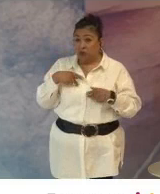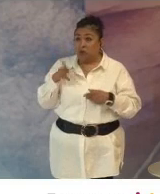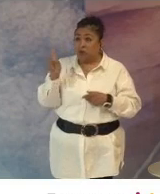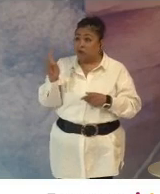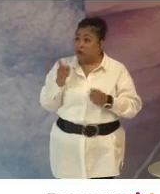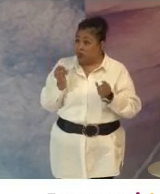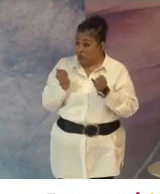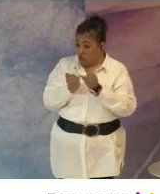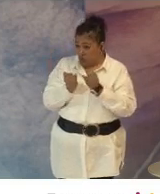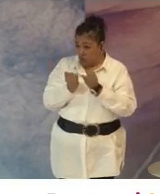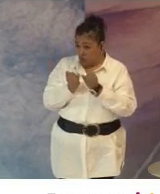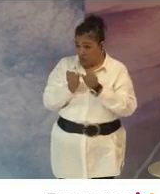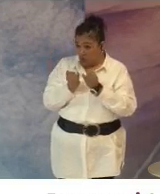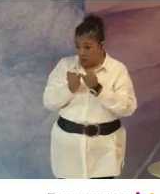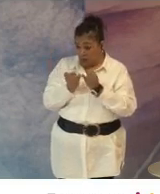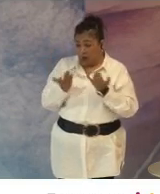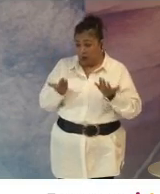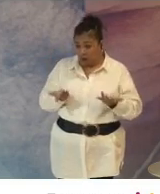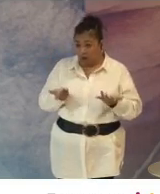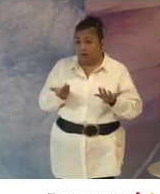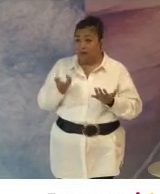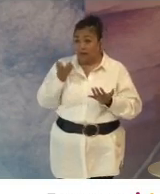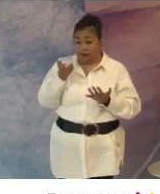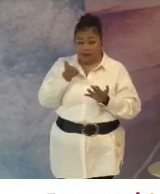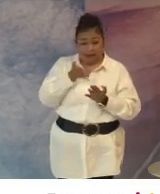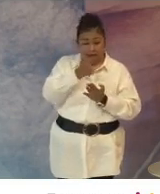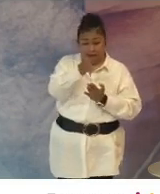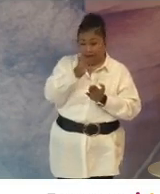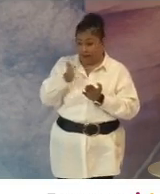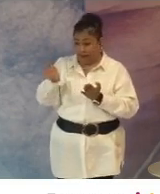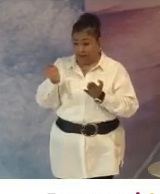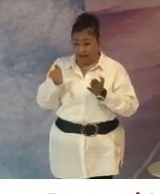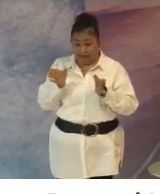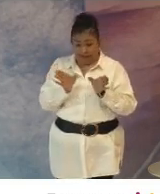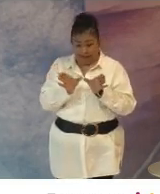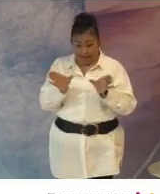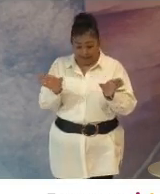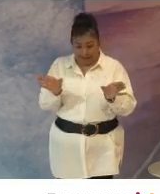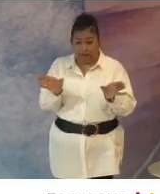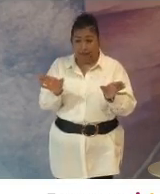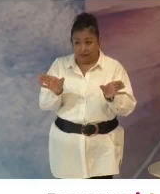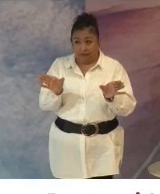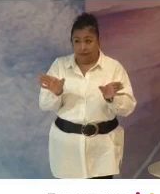harían. Y esta brecha de